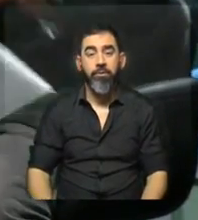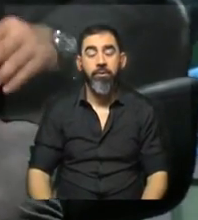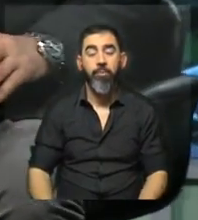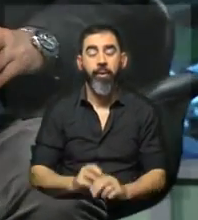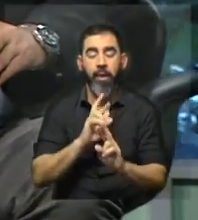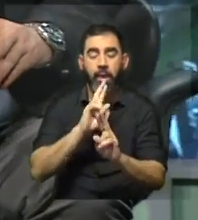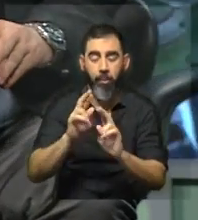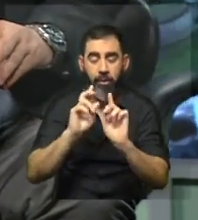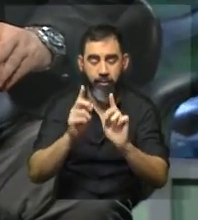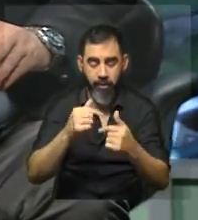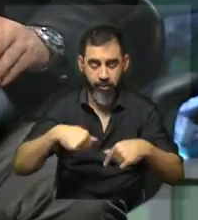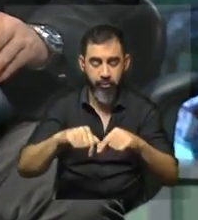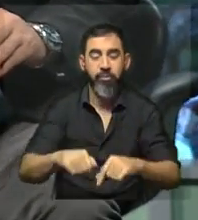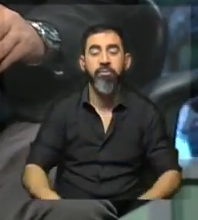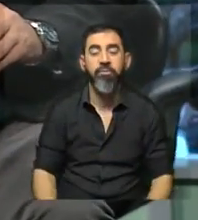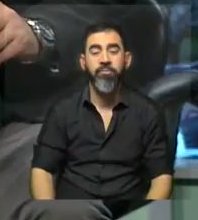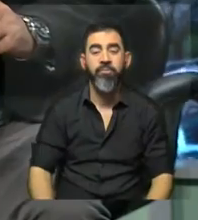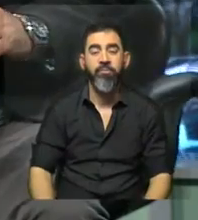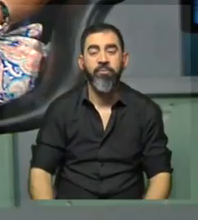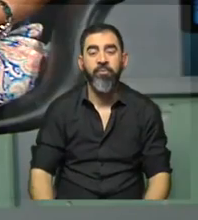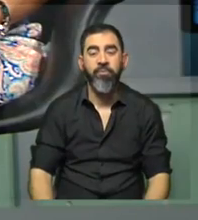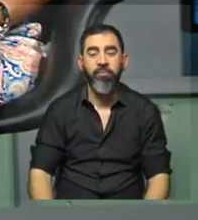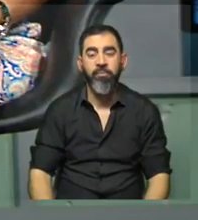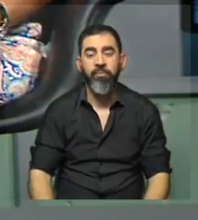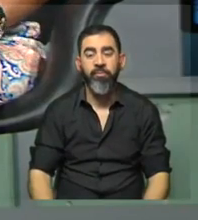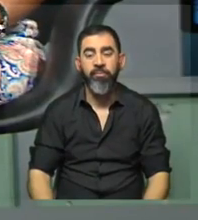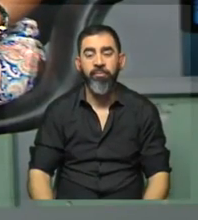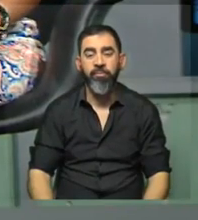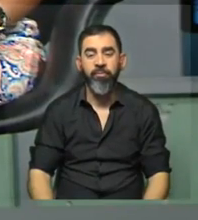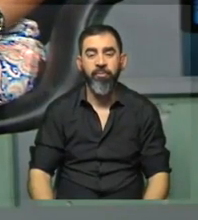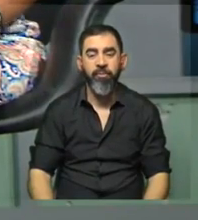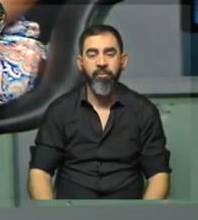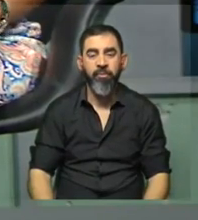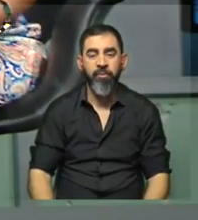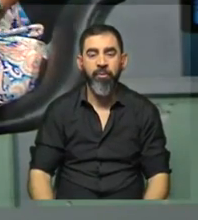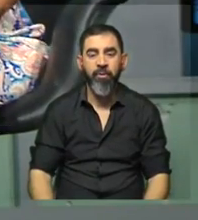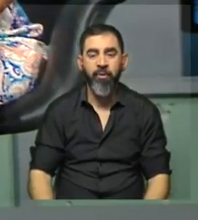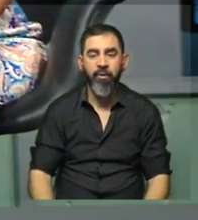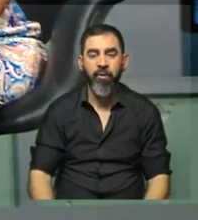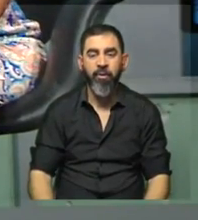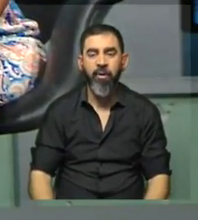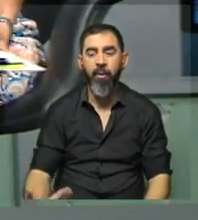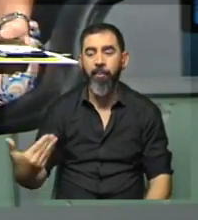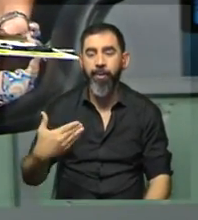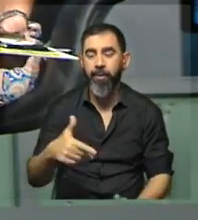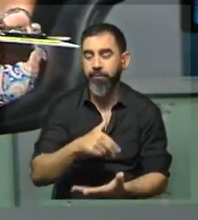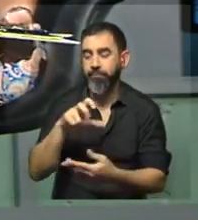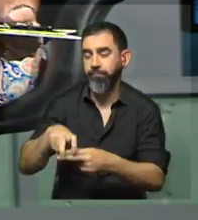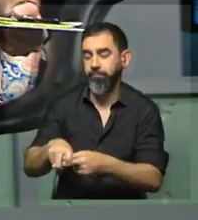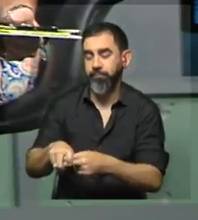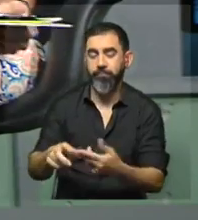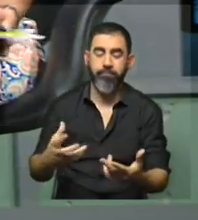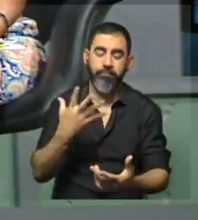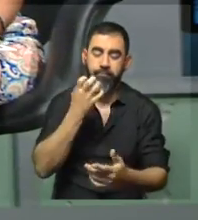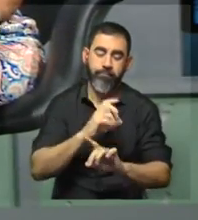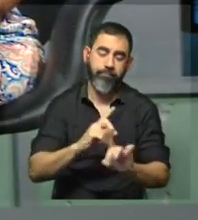con muchísimo gusto. Y bueno, más allá de Emilia, que es nos ha pedido incluso en redes que la pongamos acá. No sé, no sería serio.